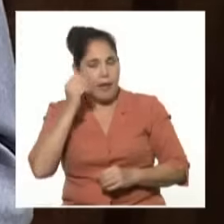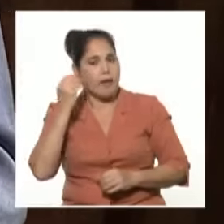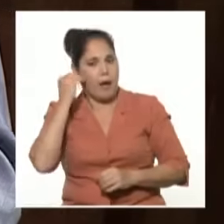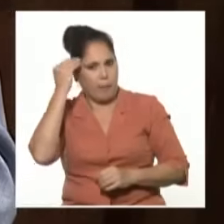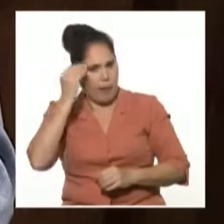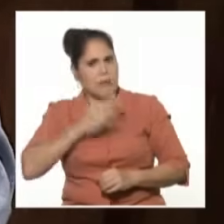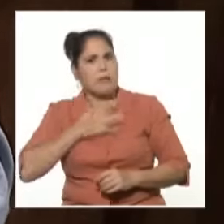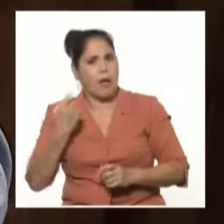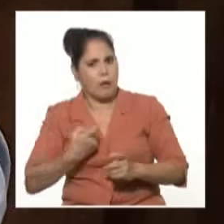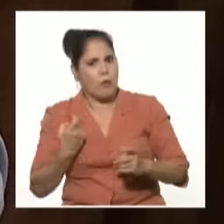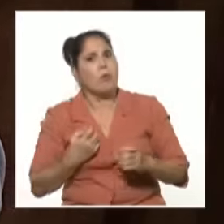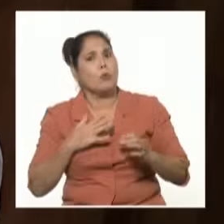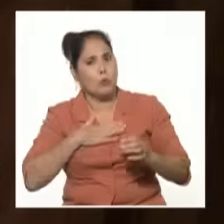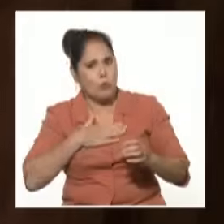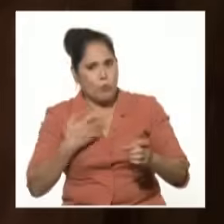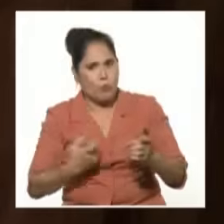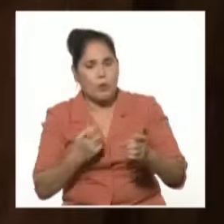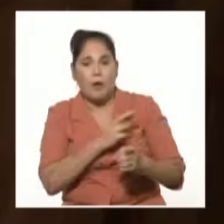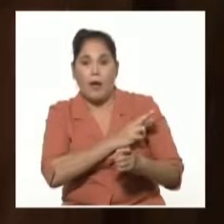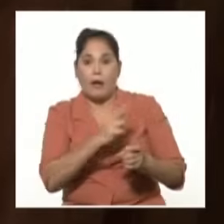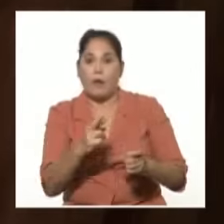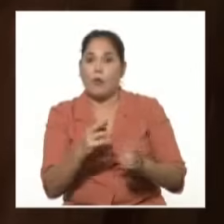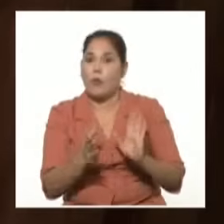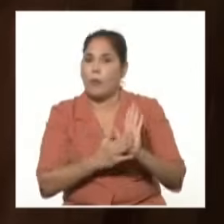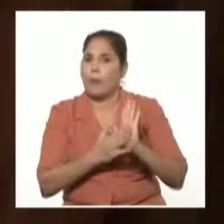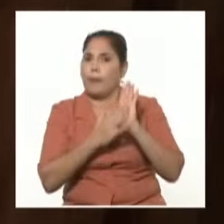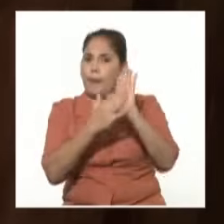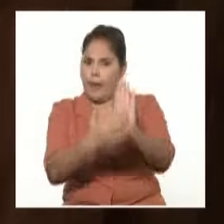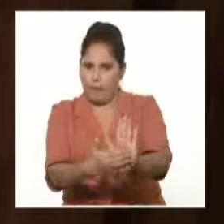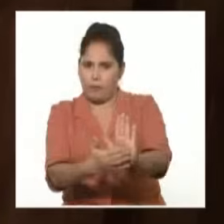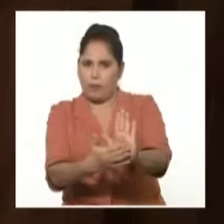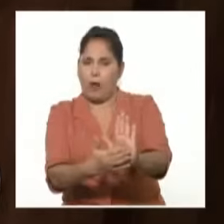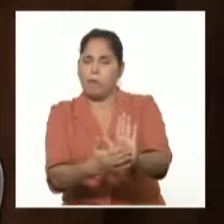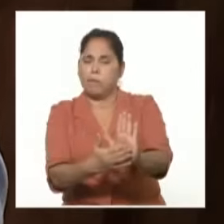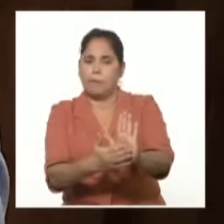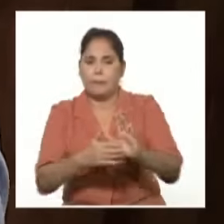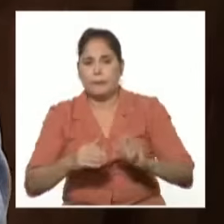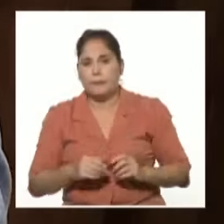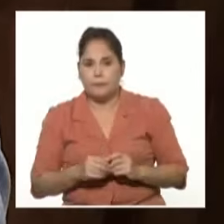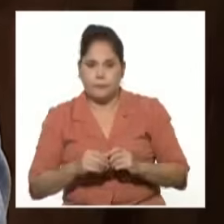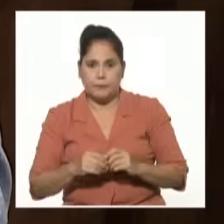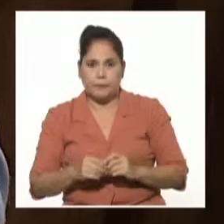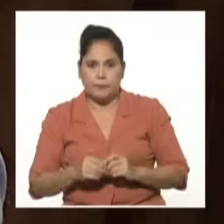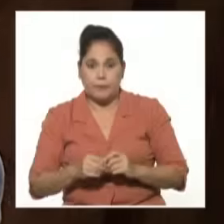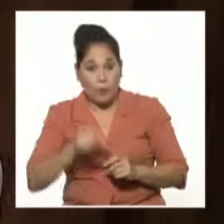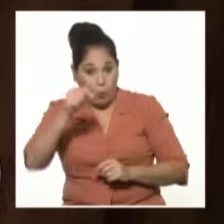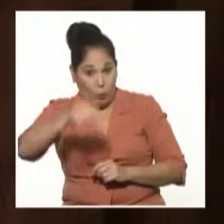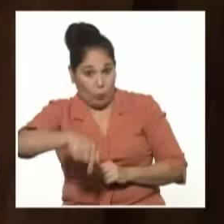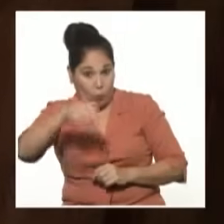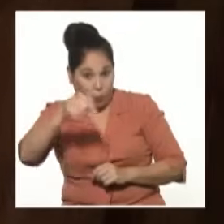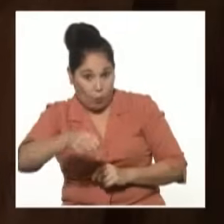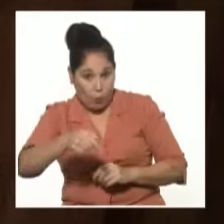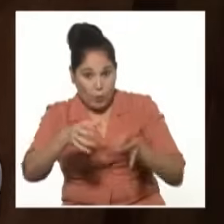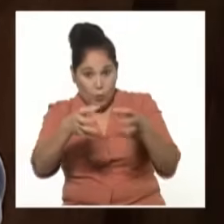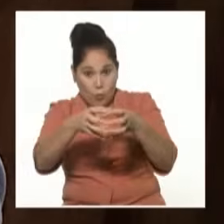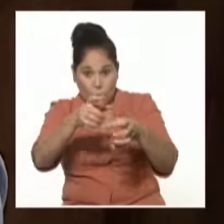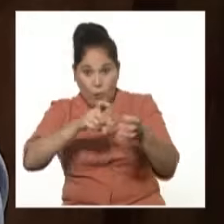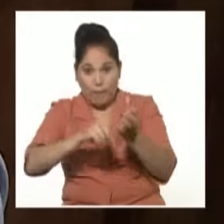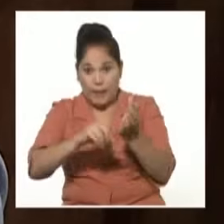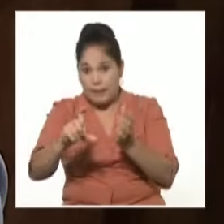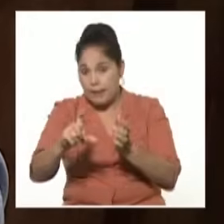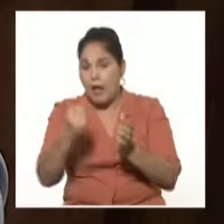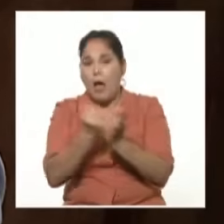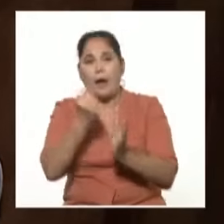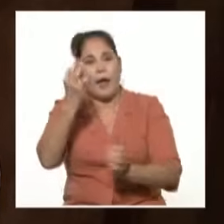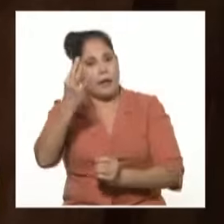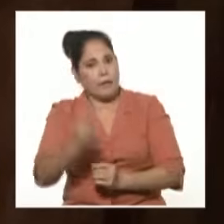de resistencia que la revolución ha demostrado una y otra vez. Hoy, este Comité Central ratifica